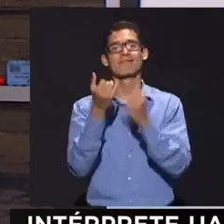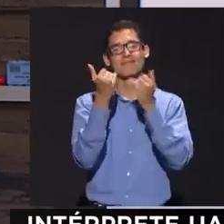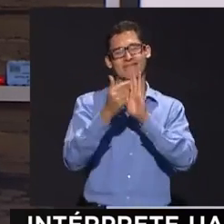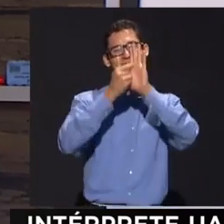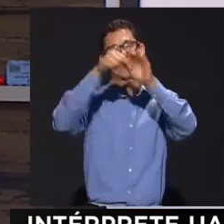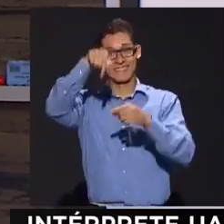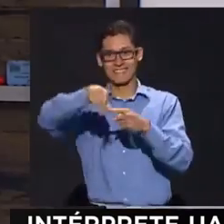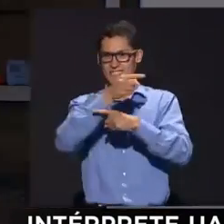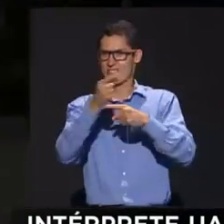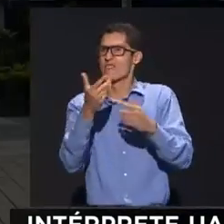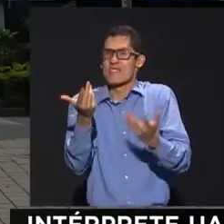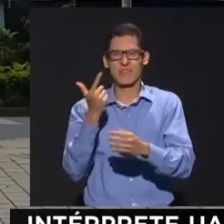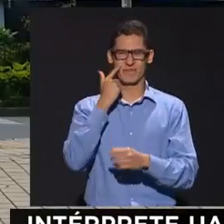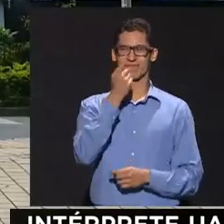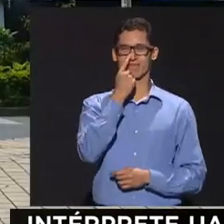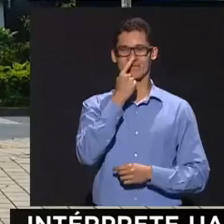para esta semana